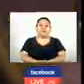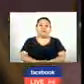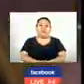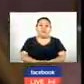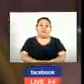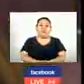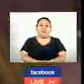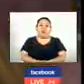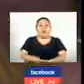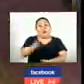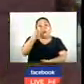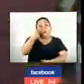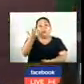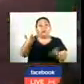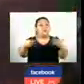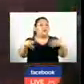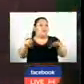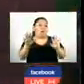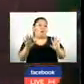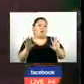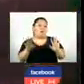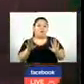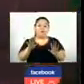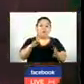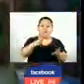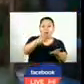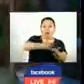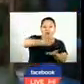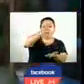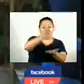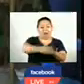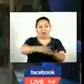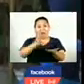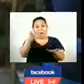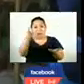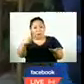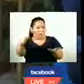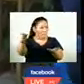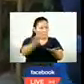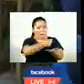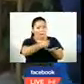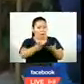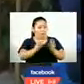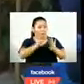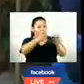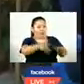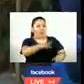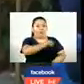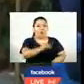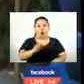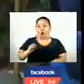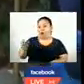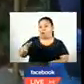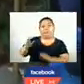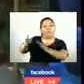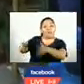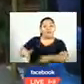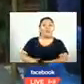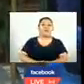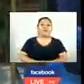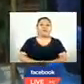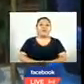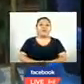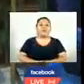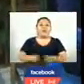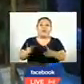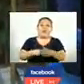normalizado que está es que el maltrato ha aumentado en los últimos años y los abandonos de perritos y gatitos en el país también entonces